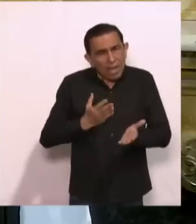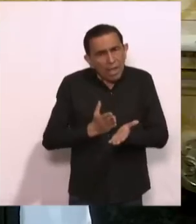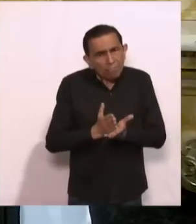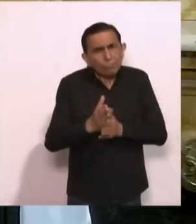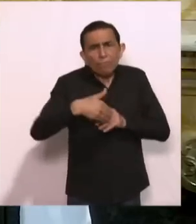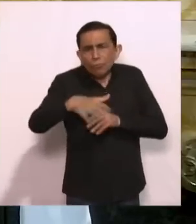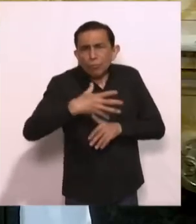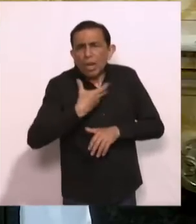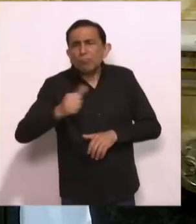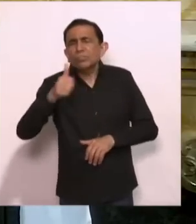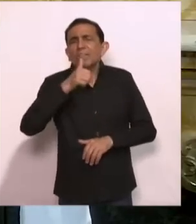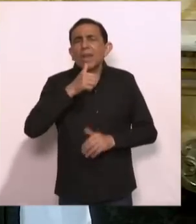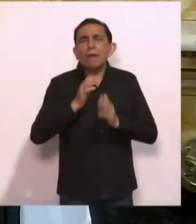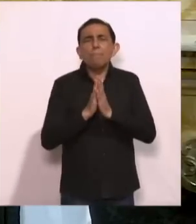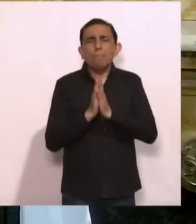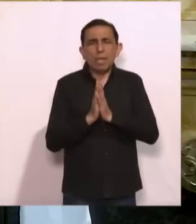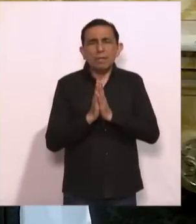eterna.